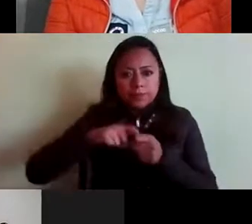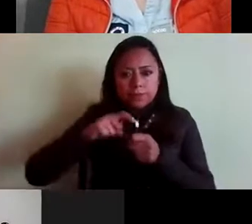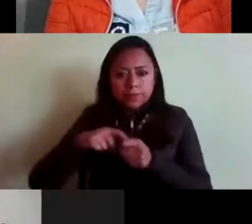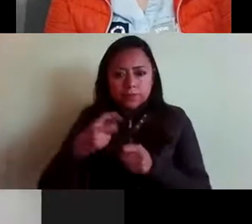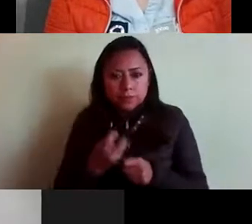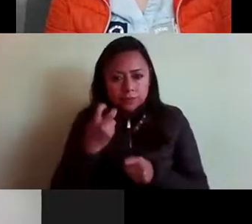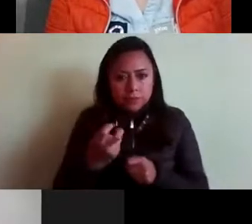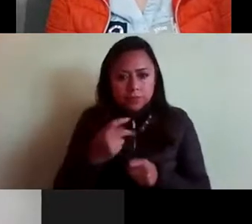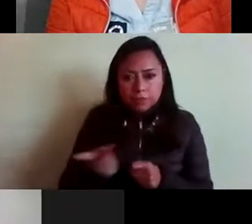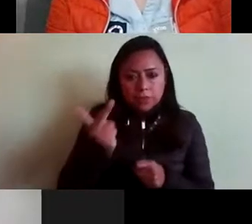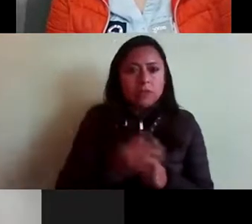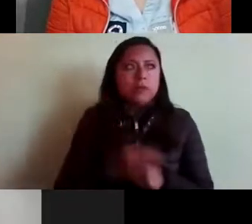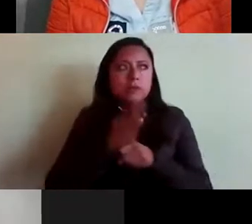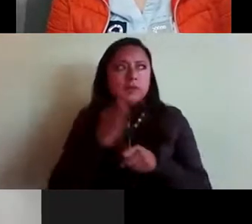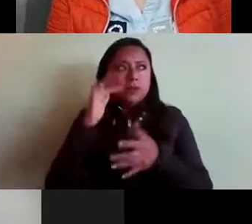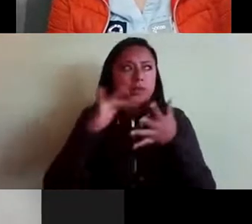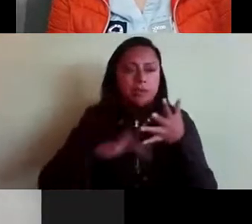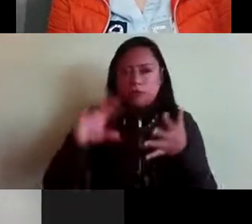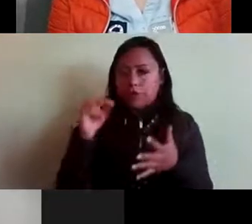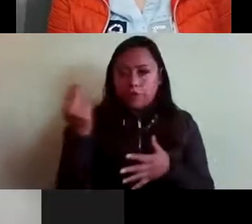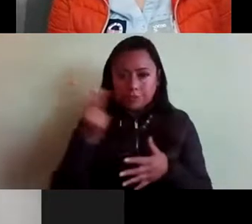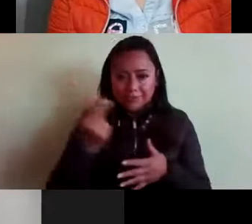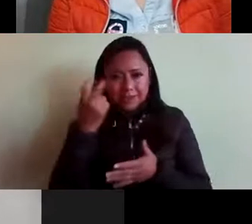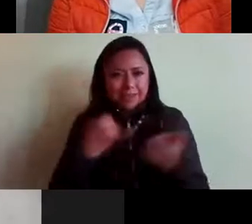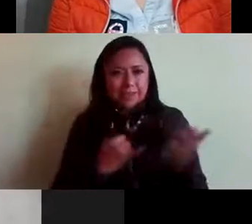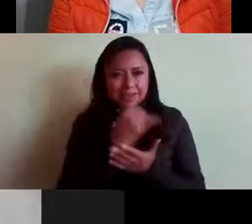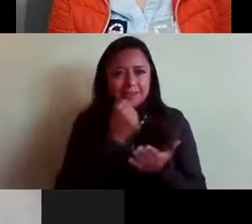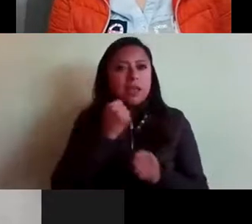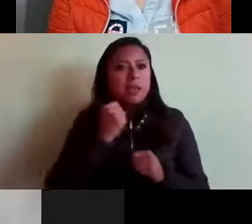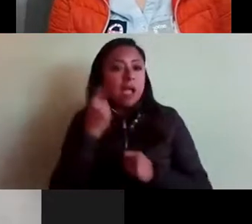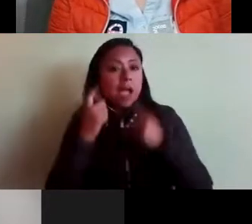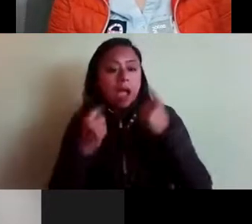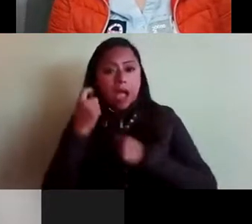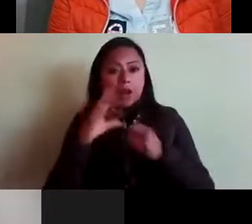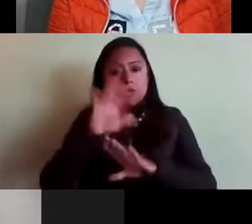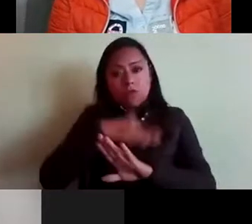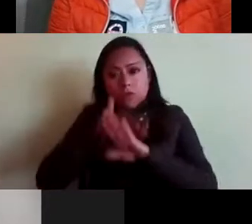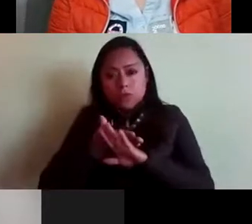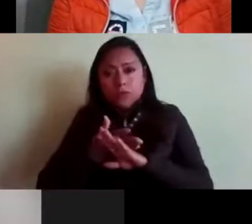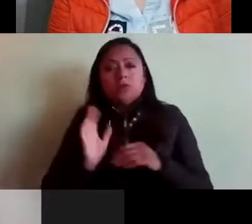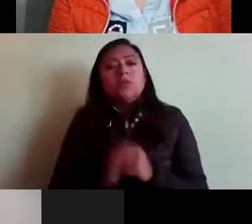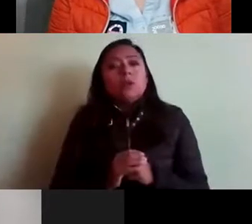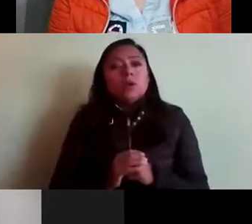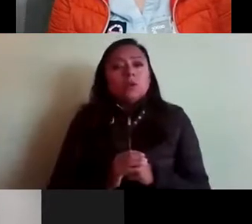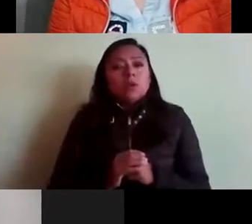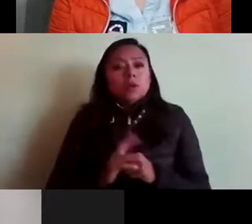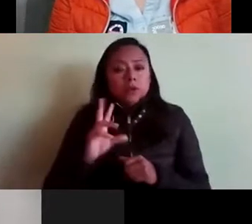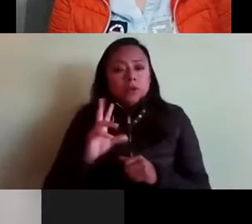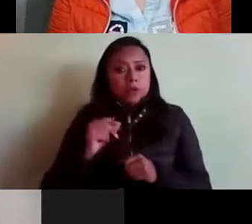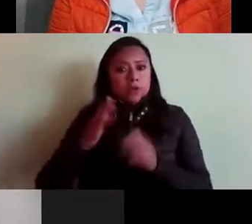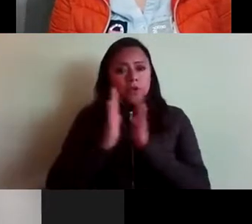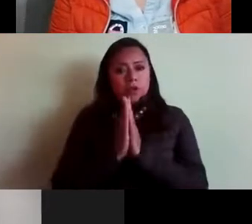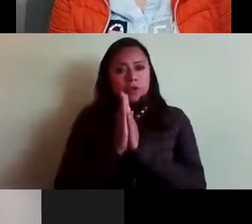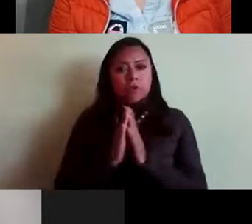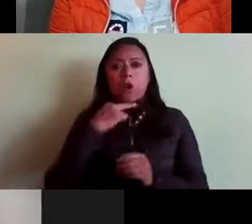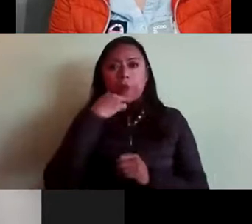comisión si es de dispensarse la lectura y el dictamen de referencia. Quienes estén en contra de dispensar la lectura y el dictamen de referencia, sírvanse a manifestarlo de voz a